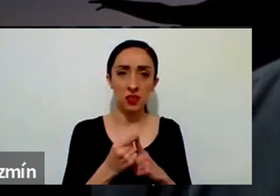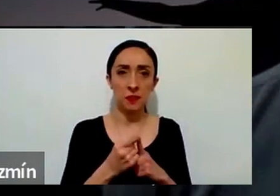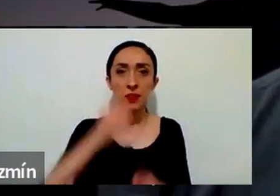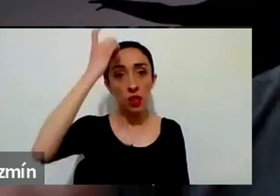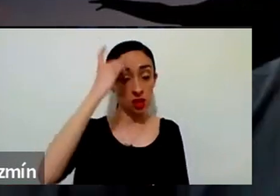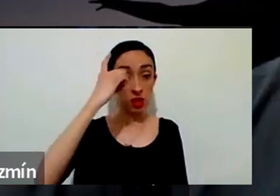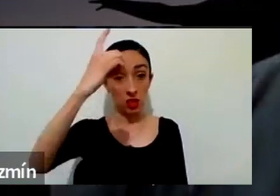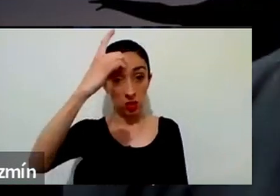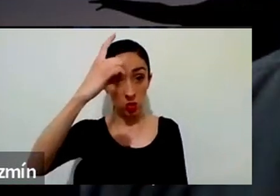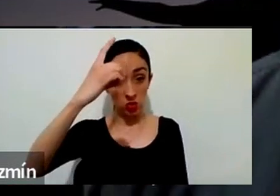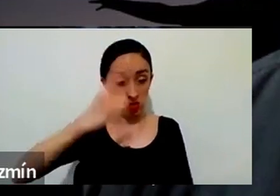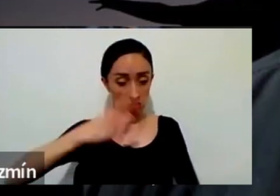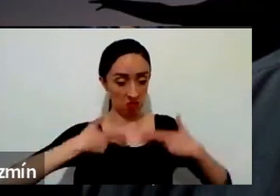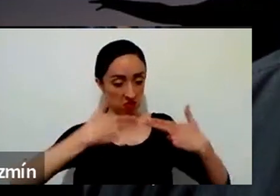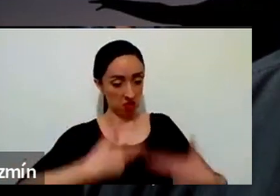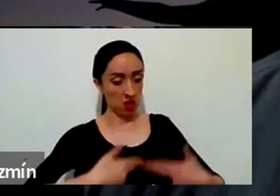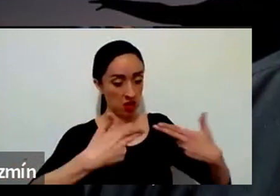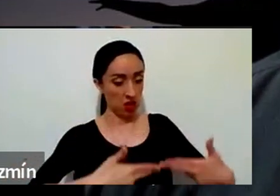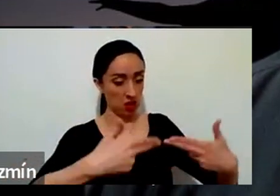de Isaac, el Dios de Jacob.